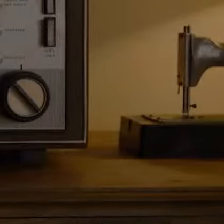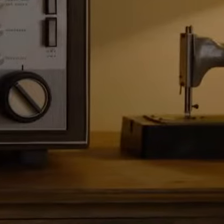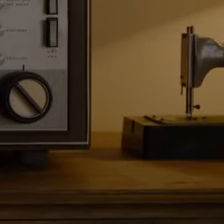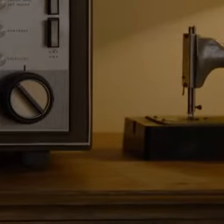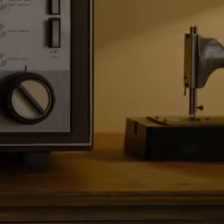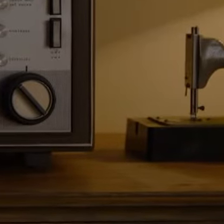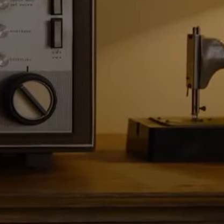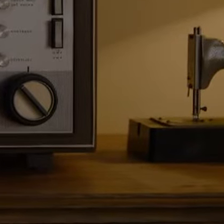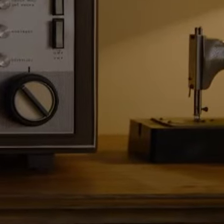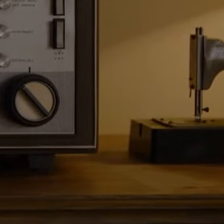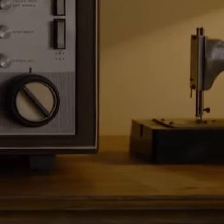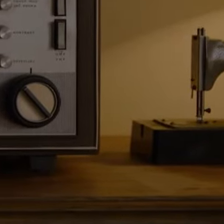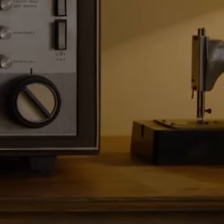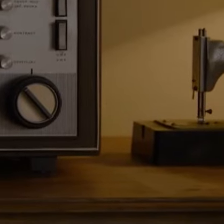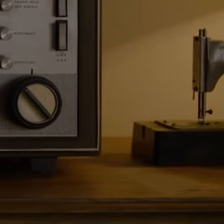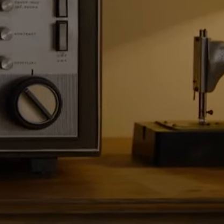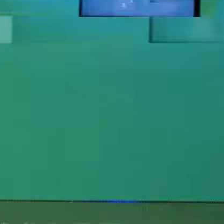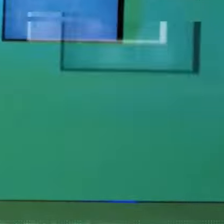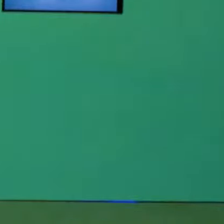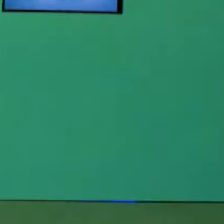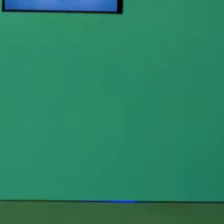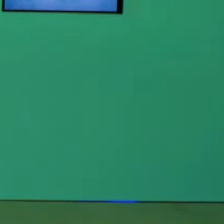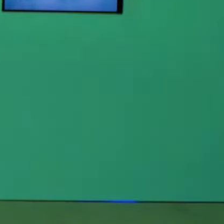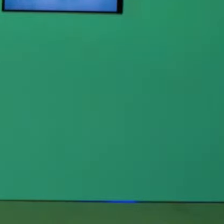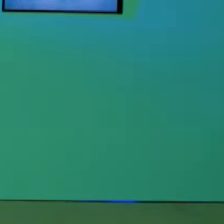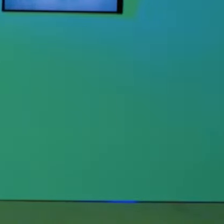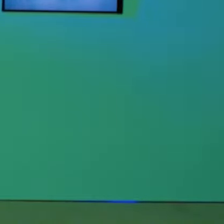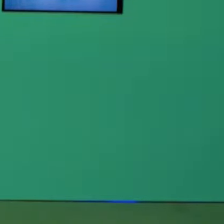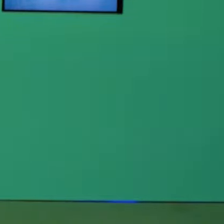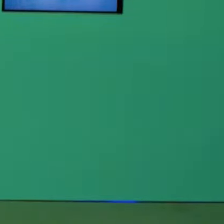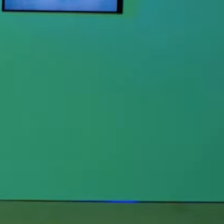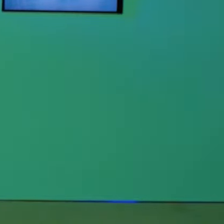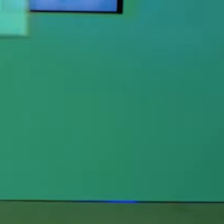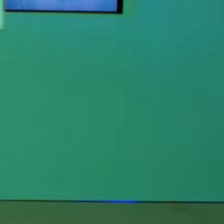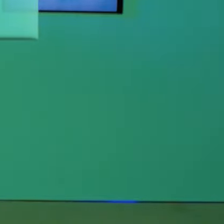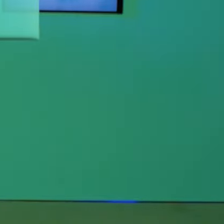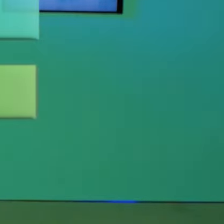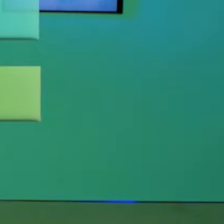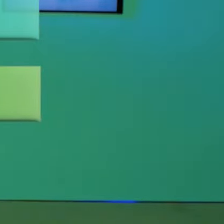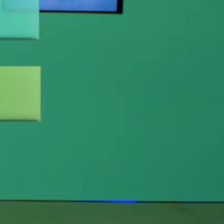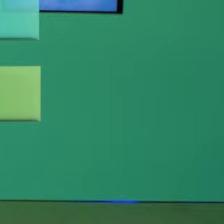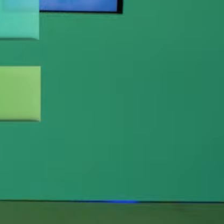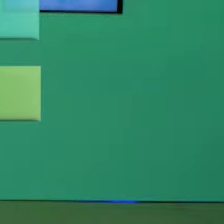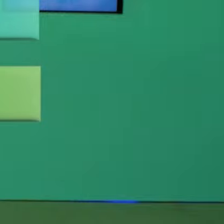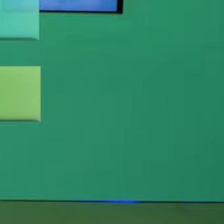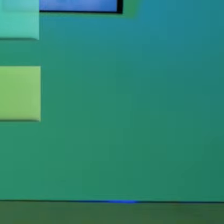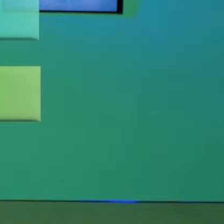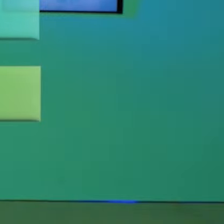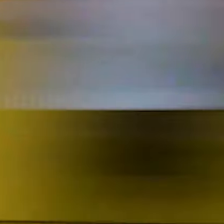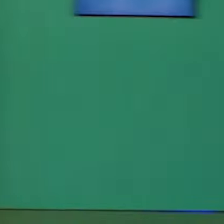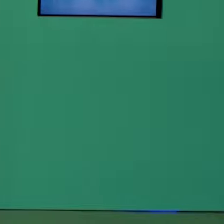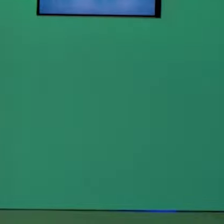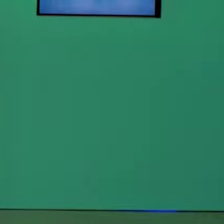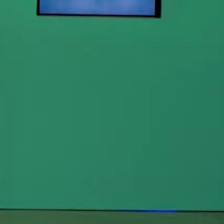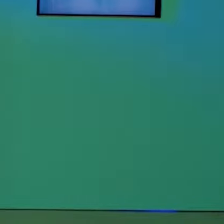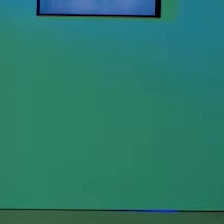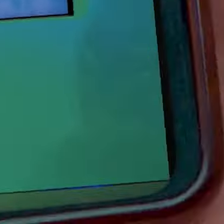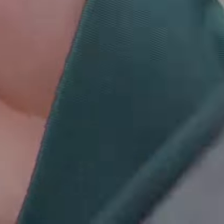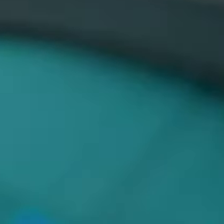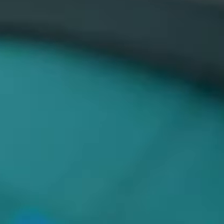Estamos de regreso aquí en Ágilmente. ¿Sabes cuál es la raíz cúbica de 27? Exacto. ¿Y